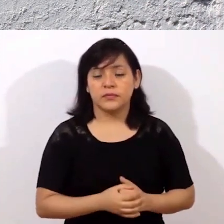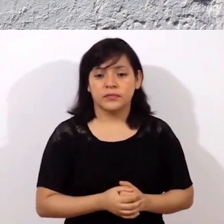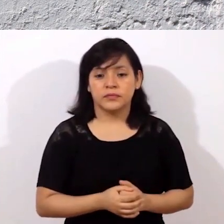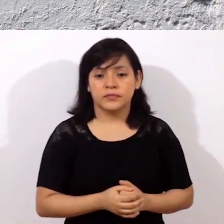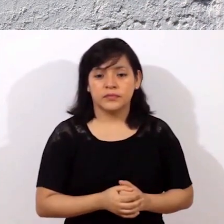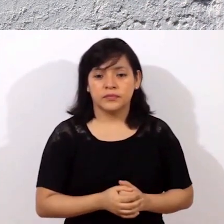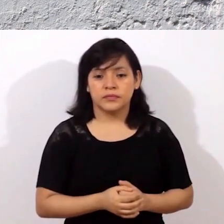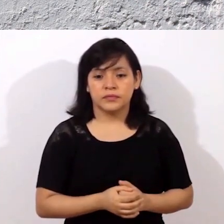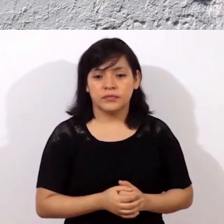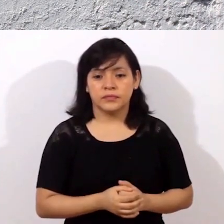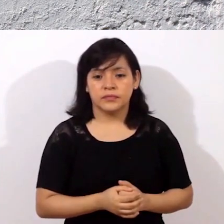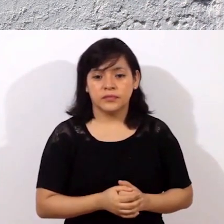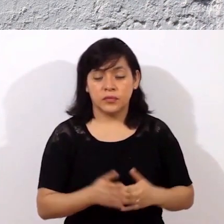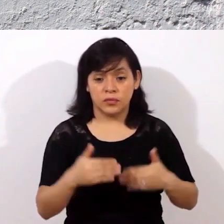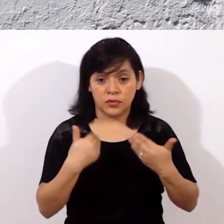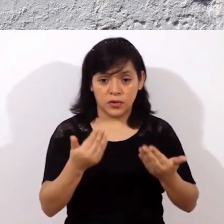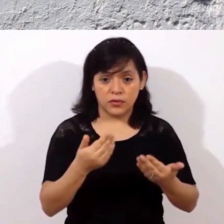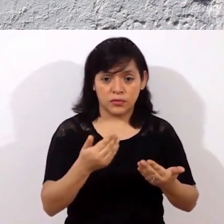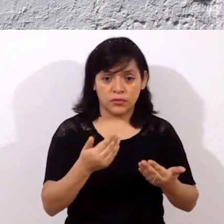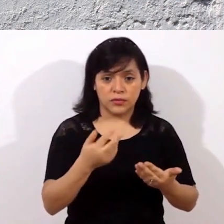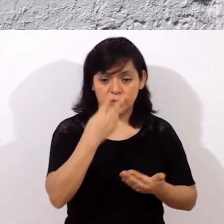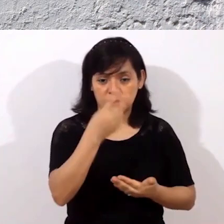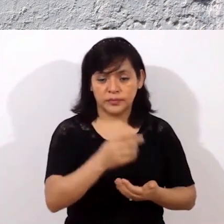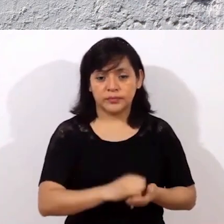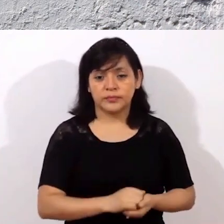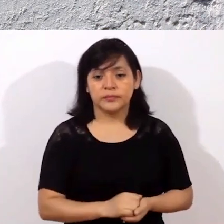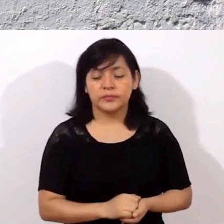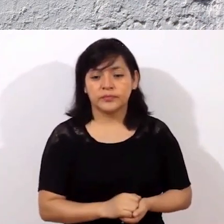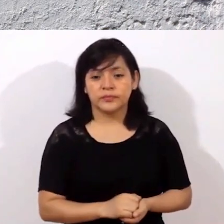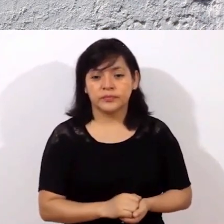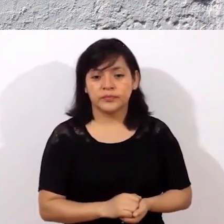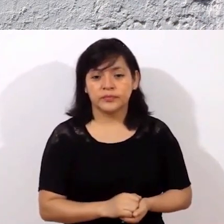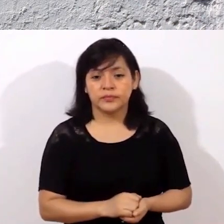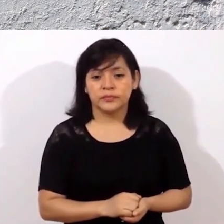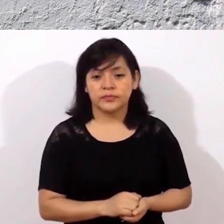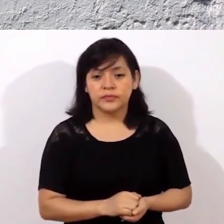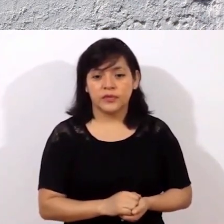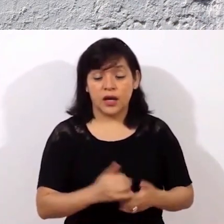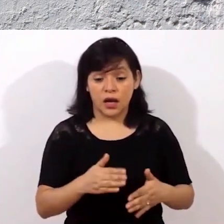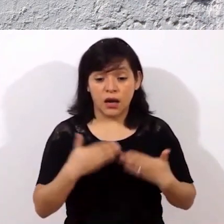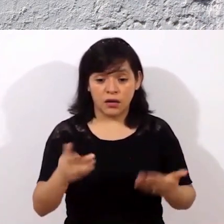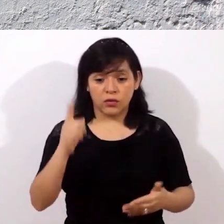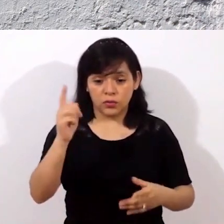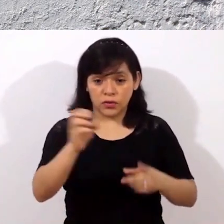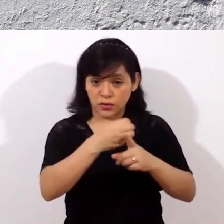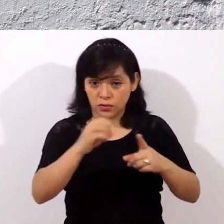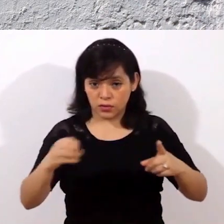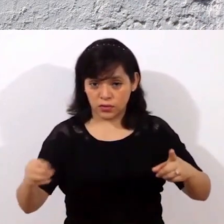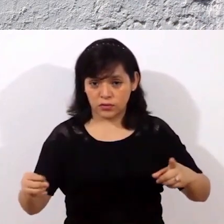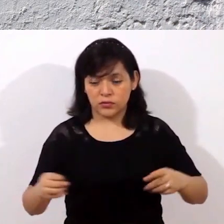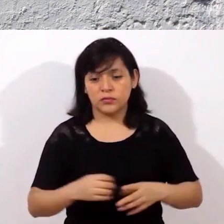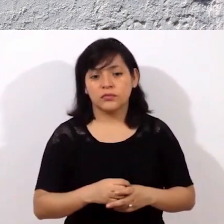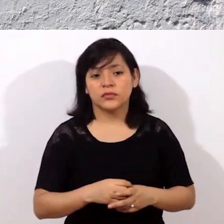Podemos considerar algo, y me gusta esta frase de uno de los eruditos, Matthew Henry. Él dice,